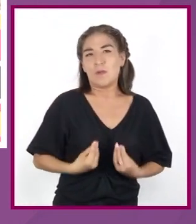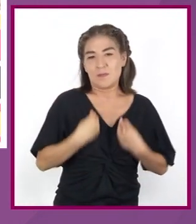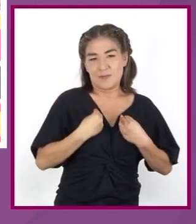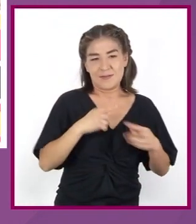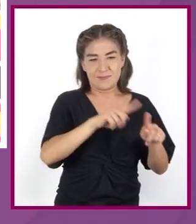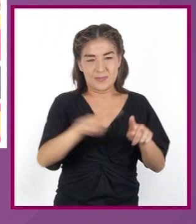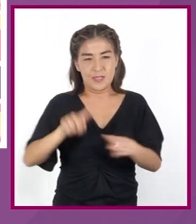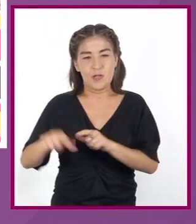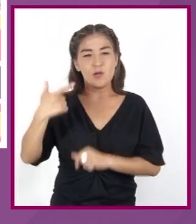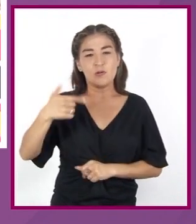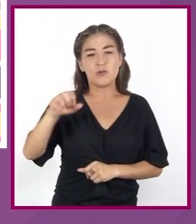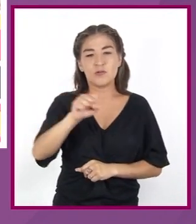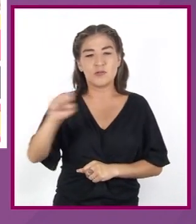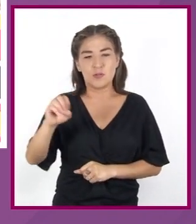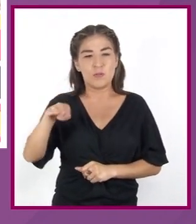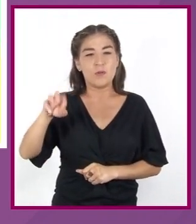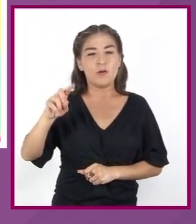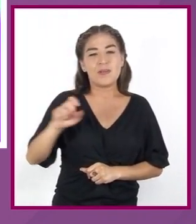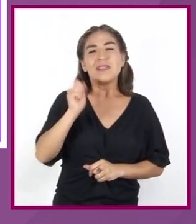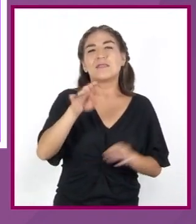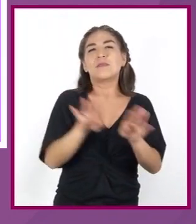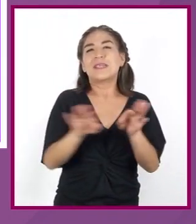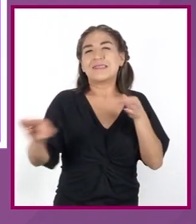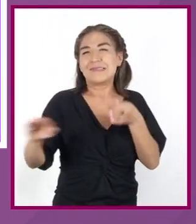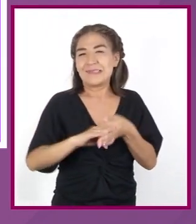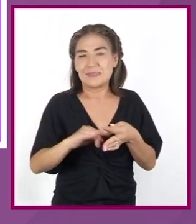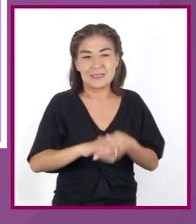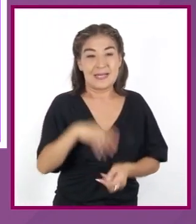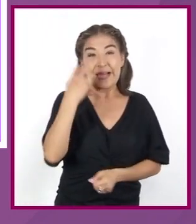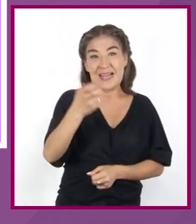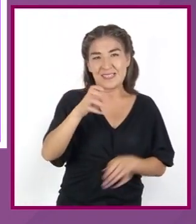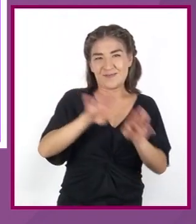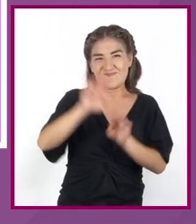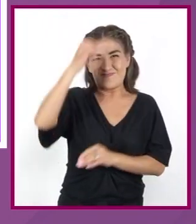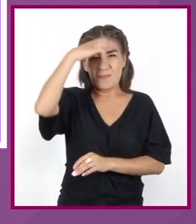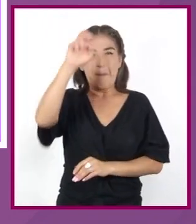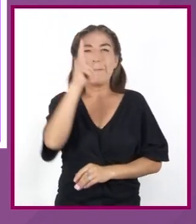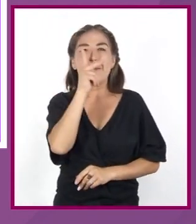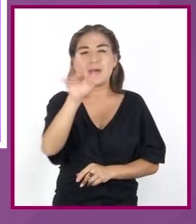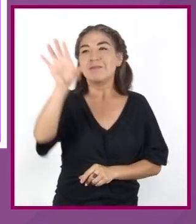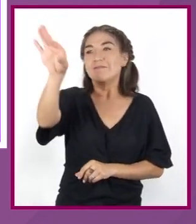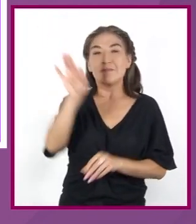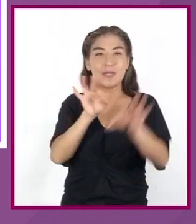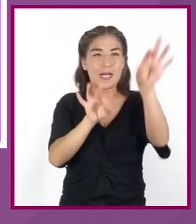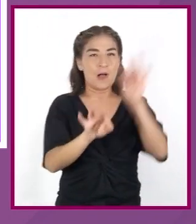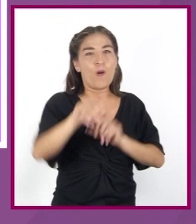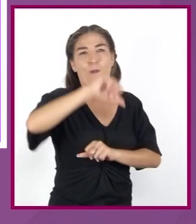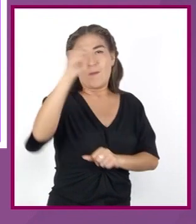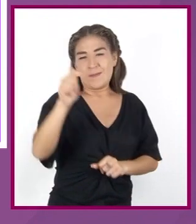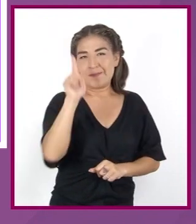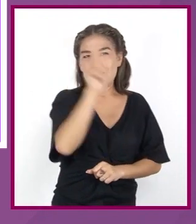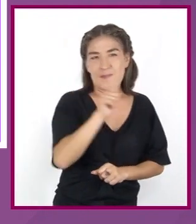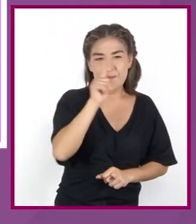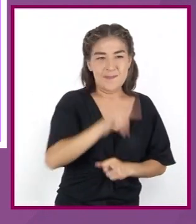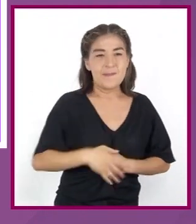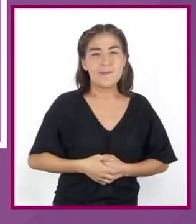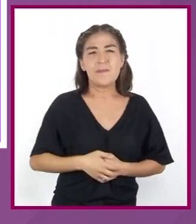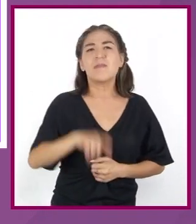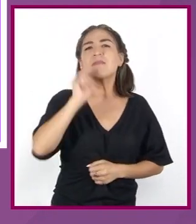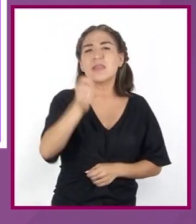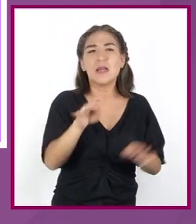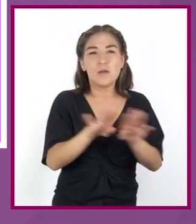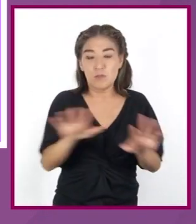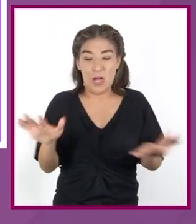modo, de manera aproximada. Los extranjerismos son palabras que se toman de otras lenguas, algunas de las cuales